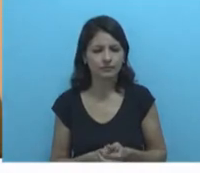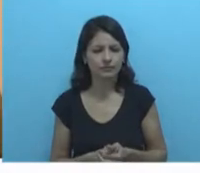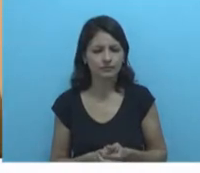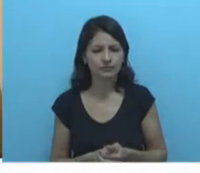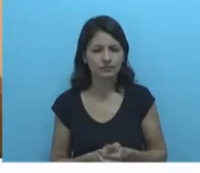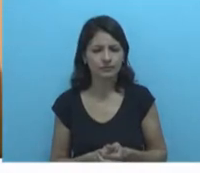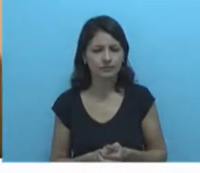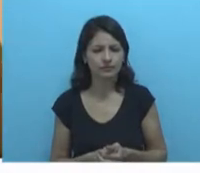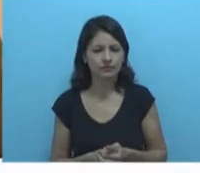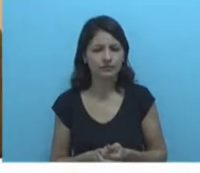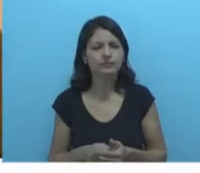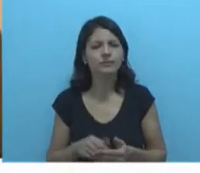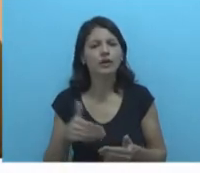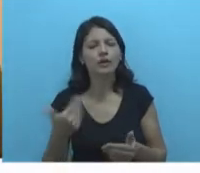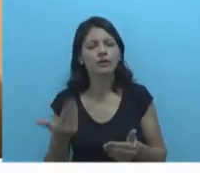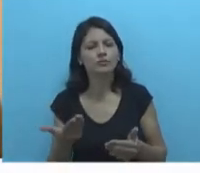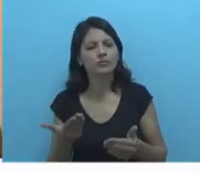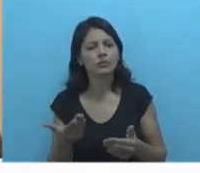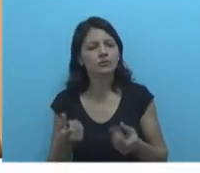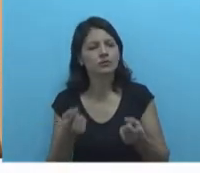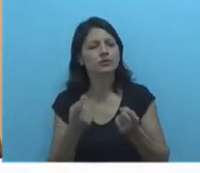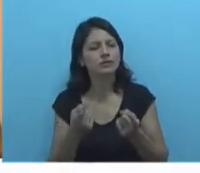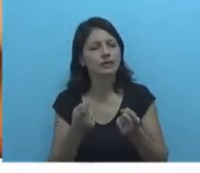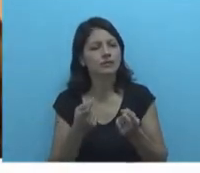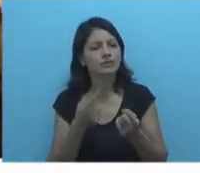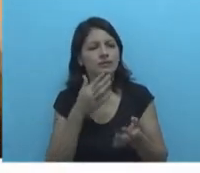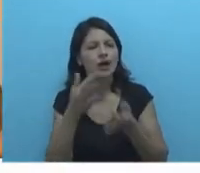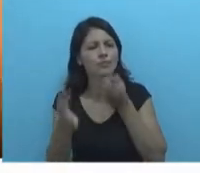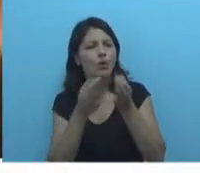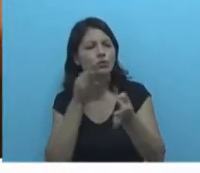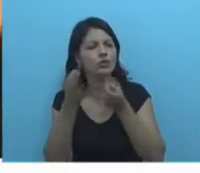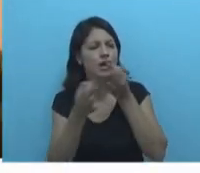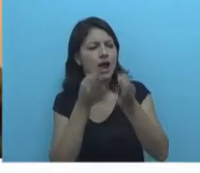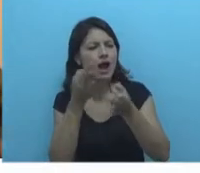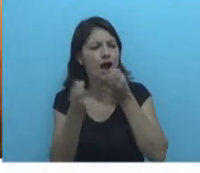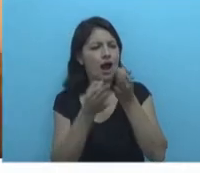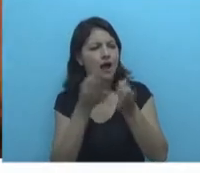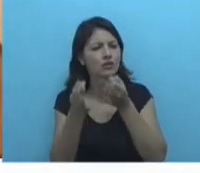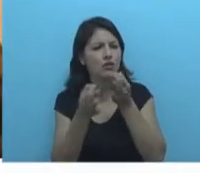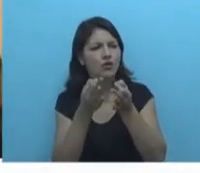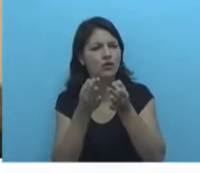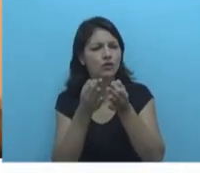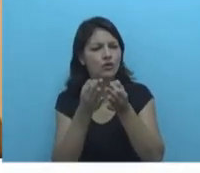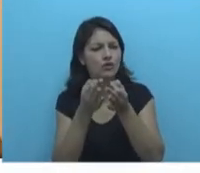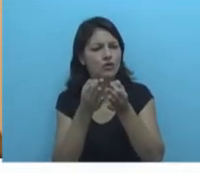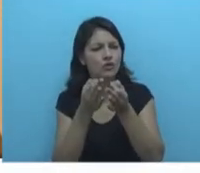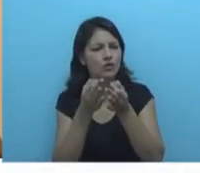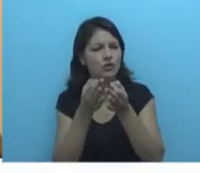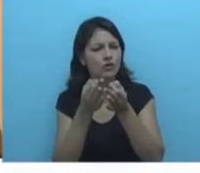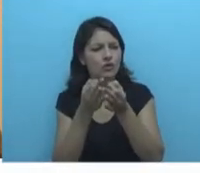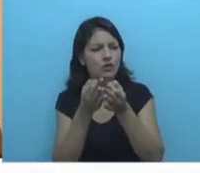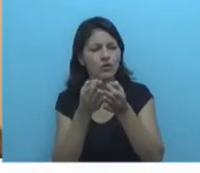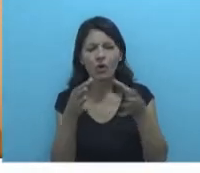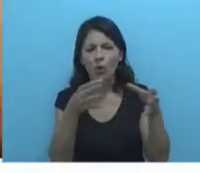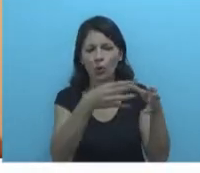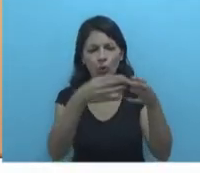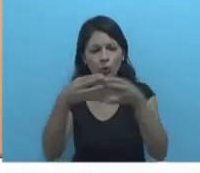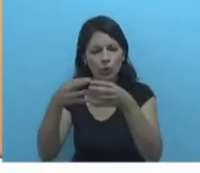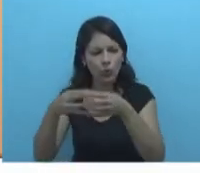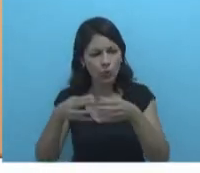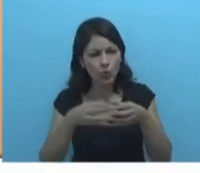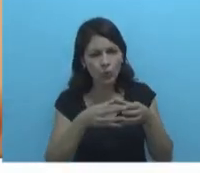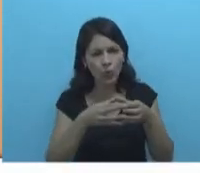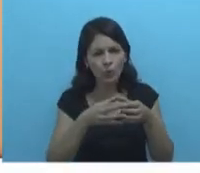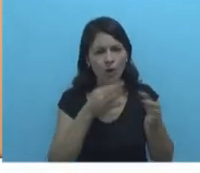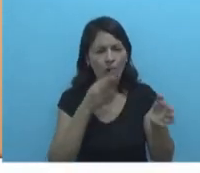esto necesita algún diálogo entre todos los actores, pero un diálogo donde se respeten los acuerdos, no como lo